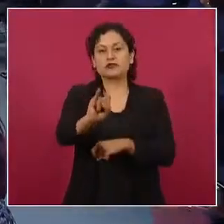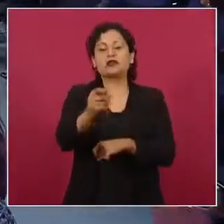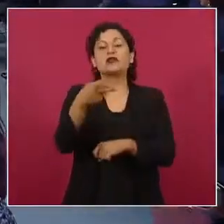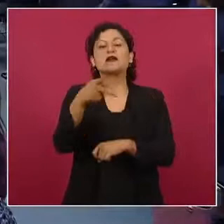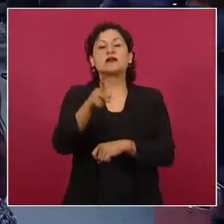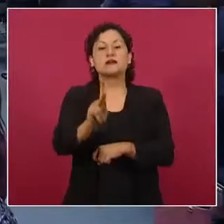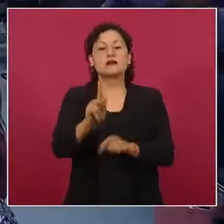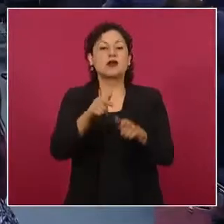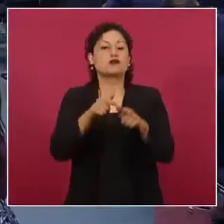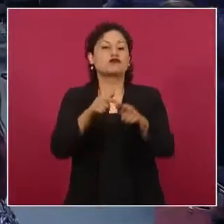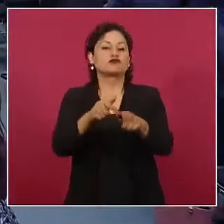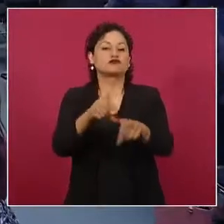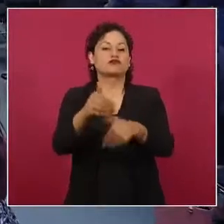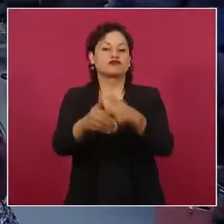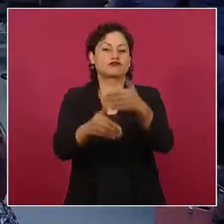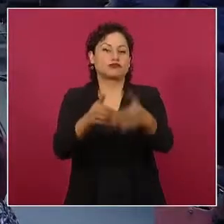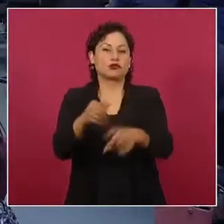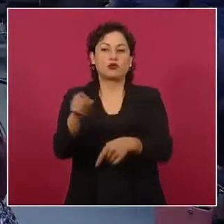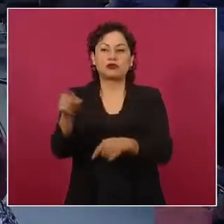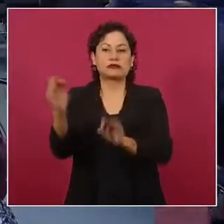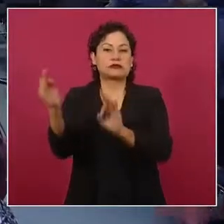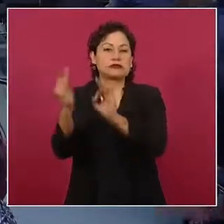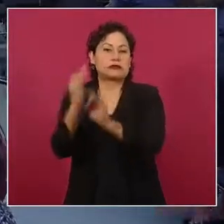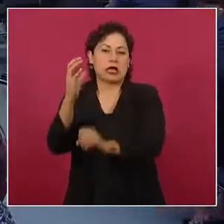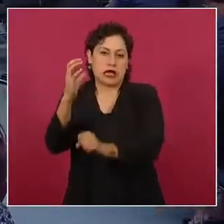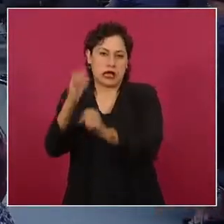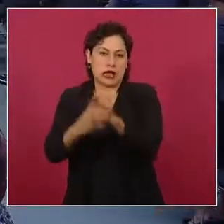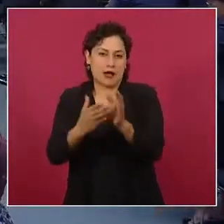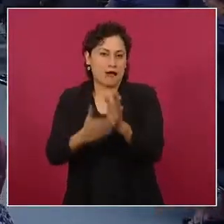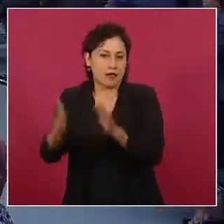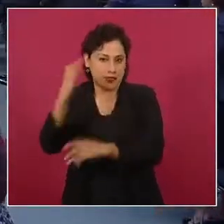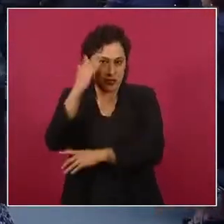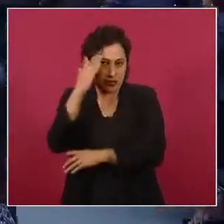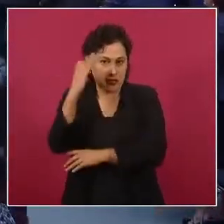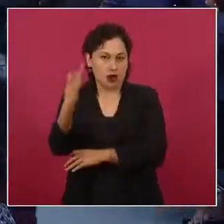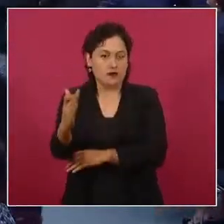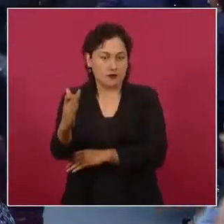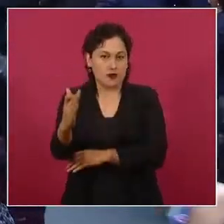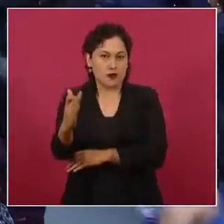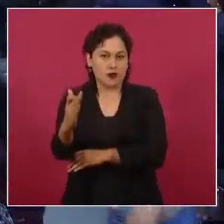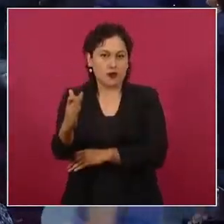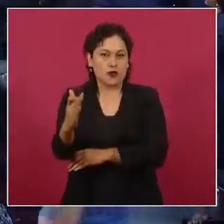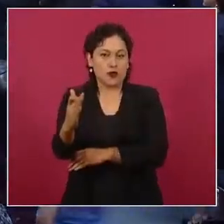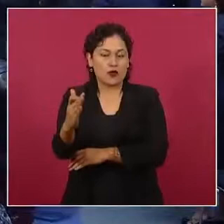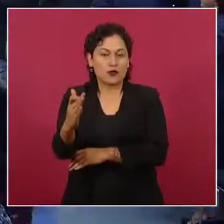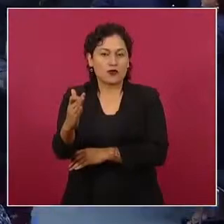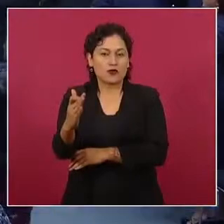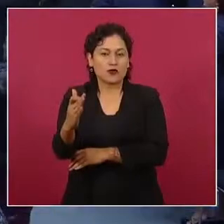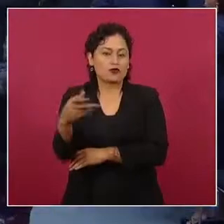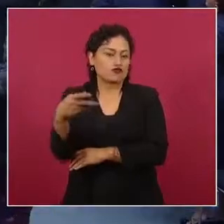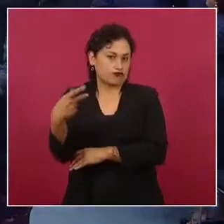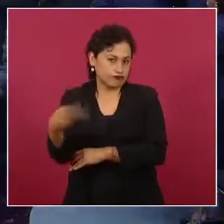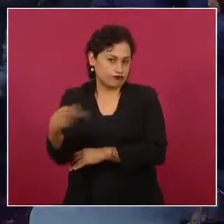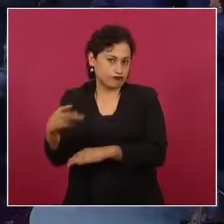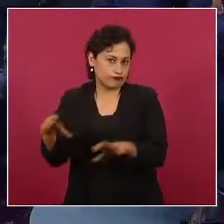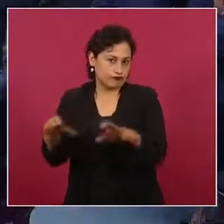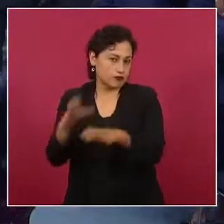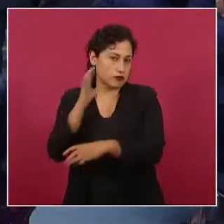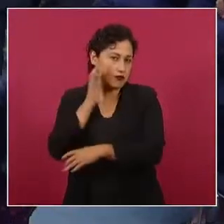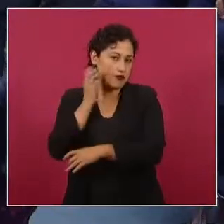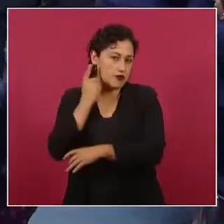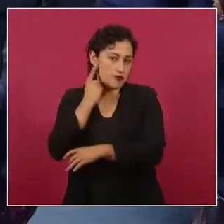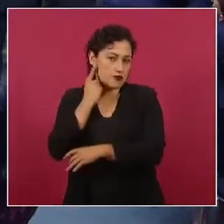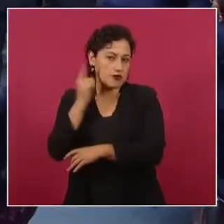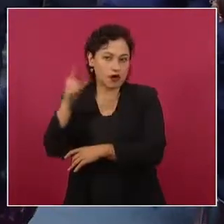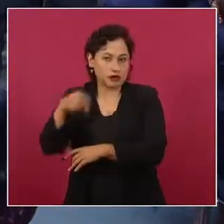están terminando este periodo ordinario y seguramente van a